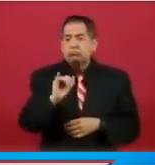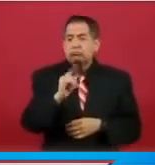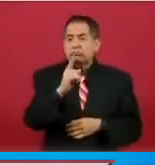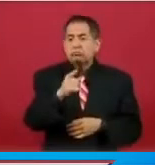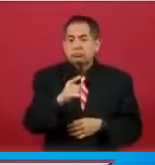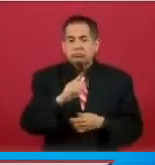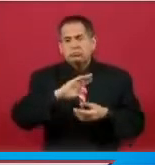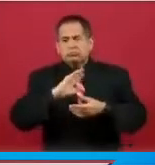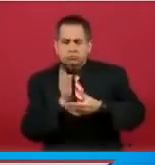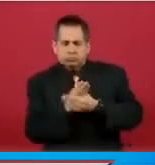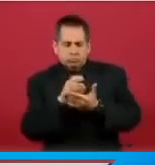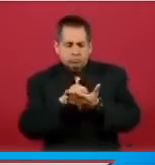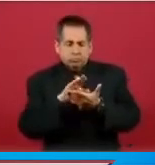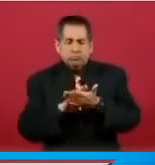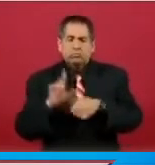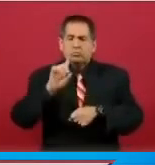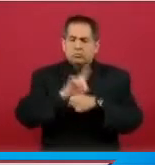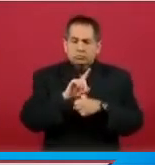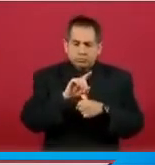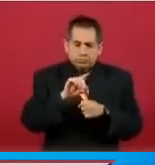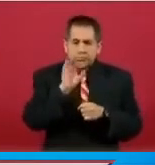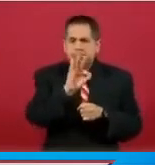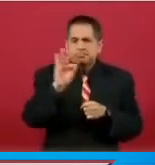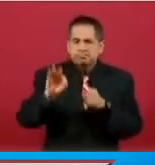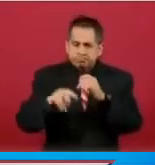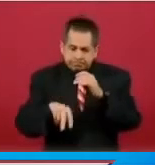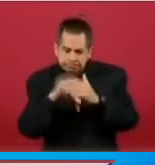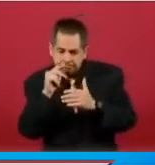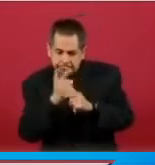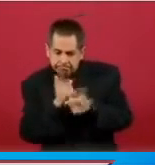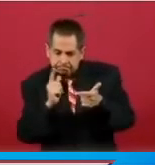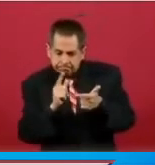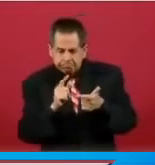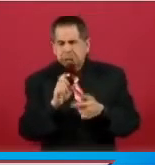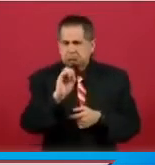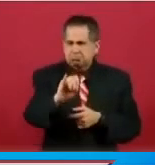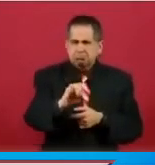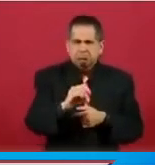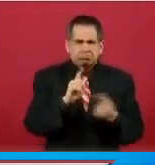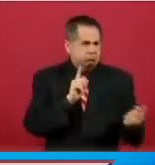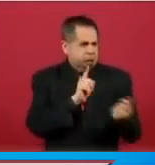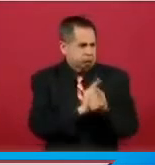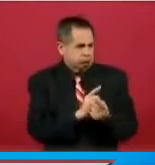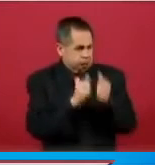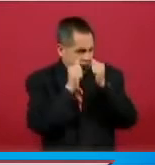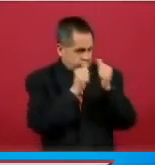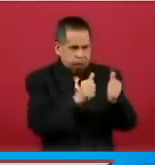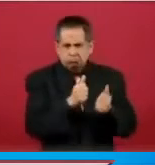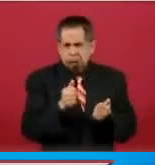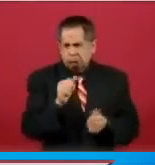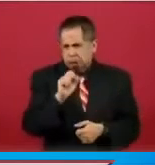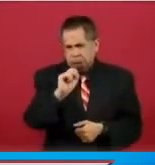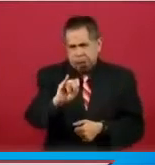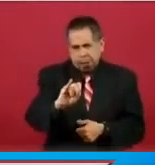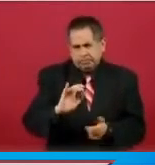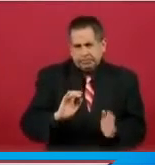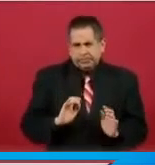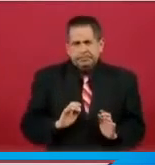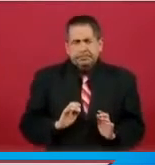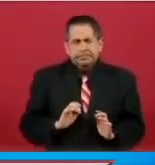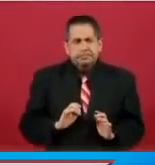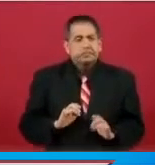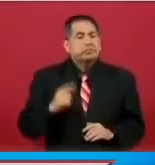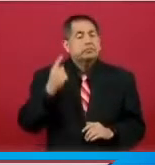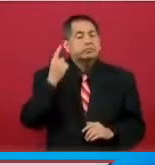lo permita. Las pruebas del conflicto de intereses se tenían como producto de una investigación anterior, por lo que no se trata de una persecución